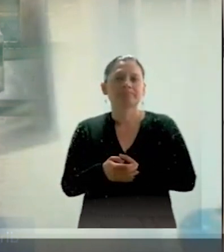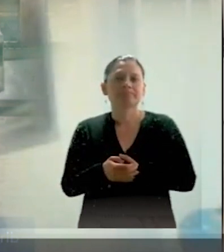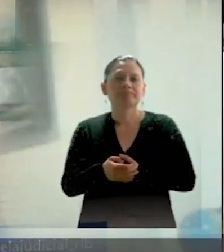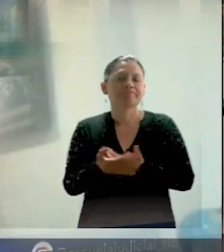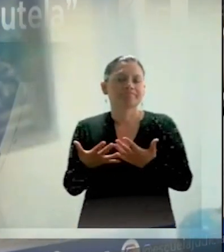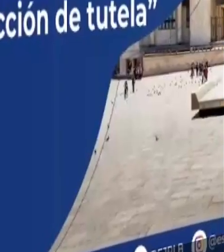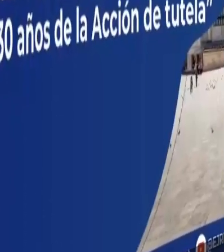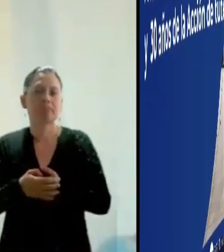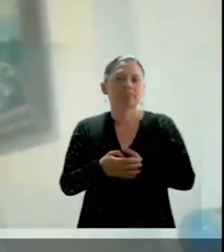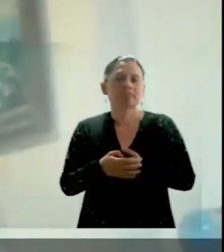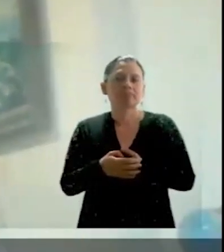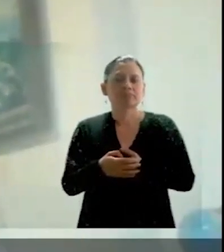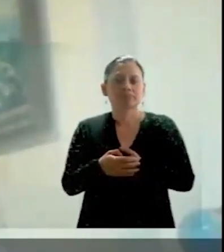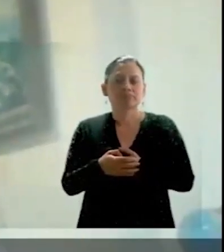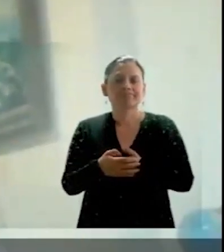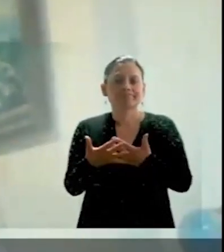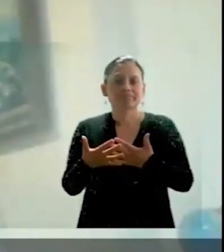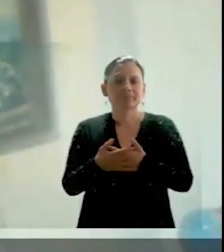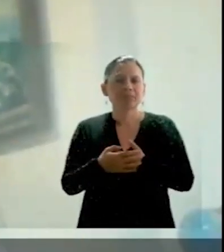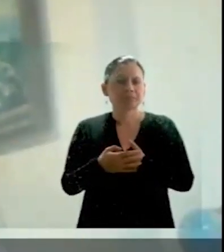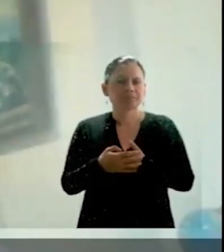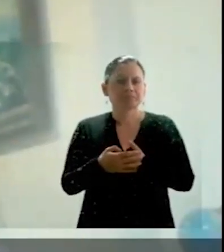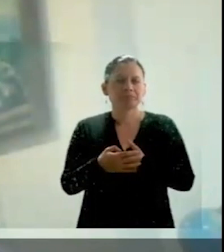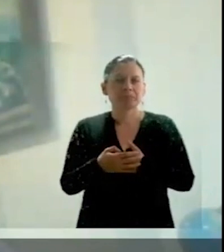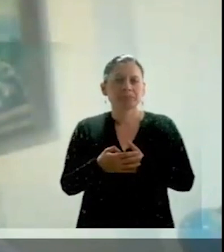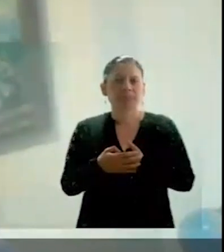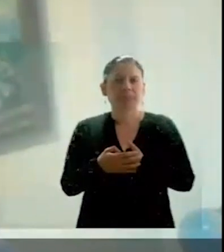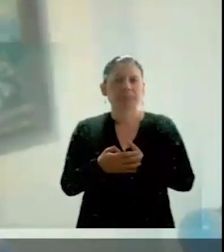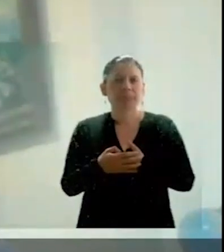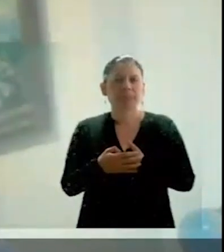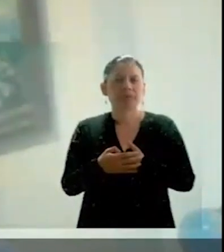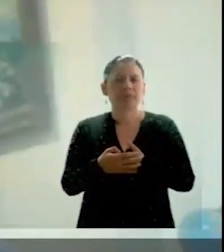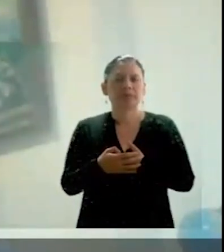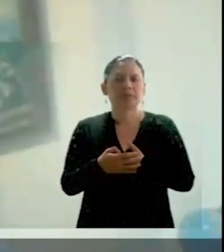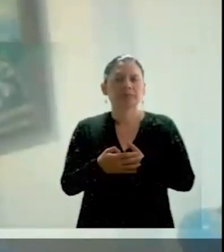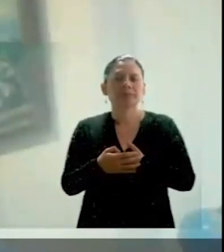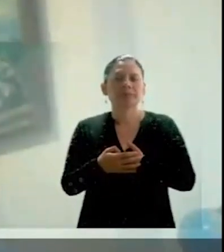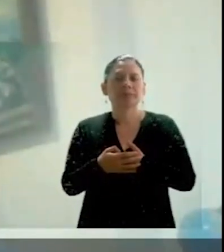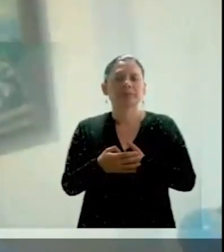si dentro del proceso, si se trata, si puedes construir